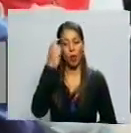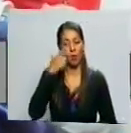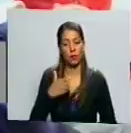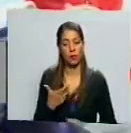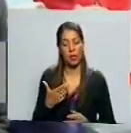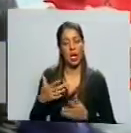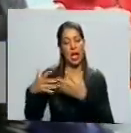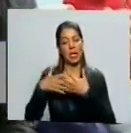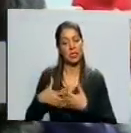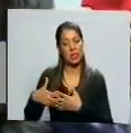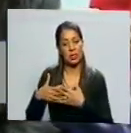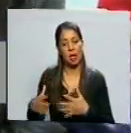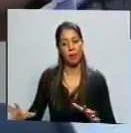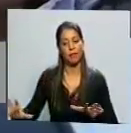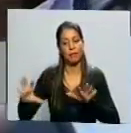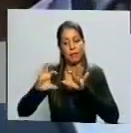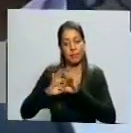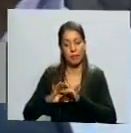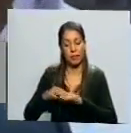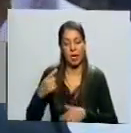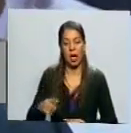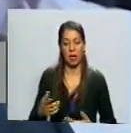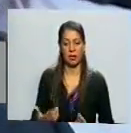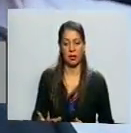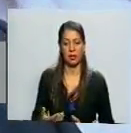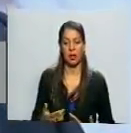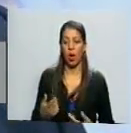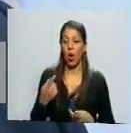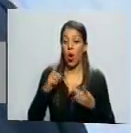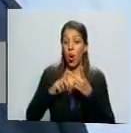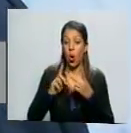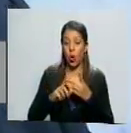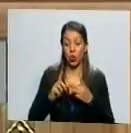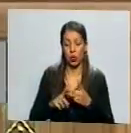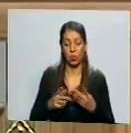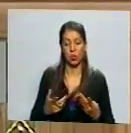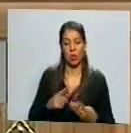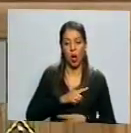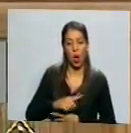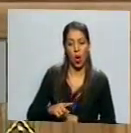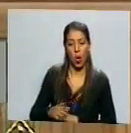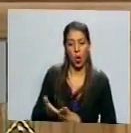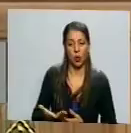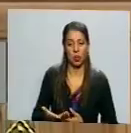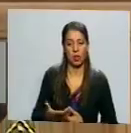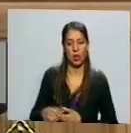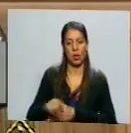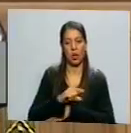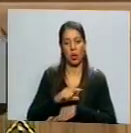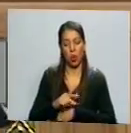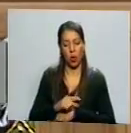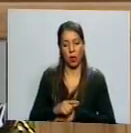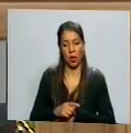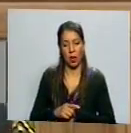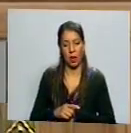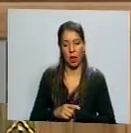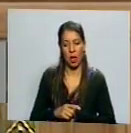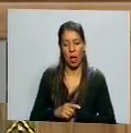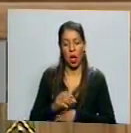los intereses imperiales. El otro aspecto, la orden ejecutiva de